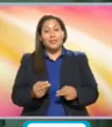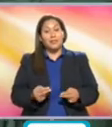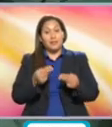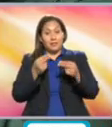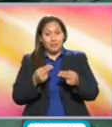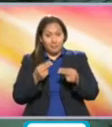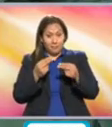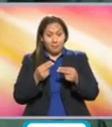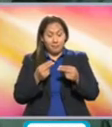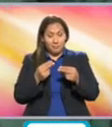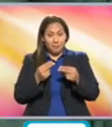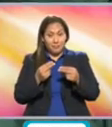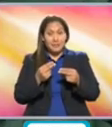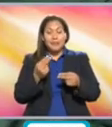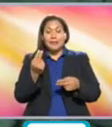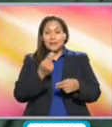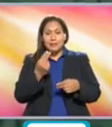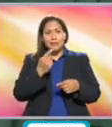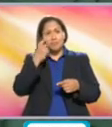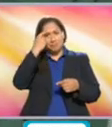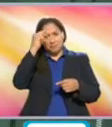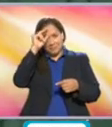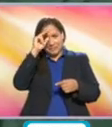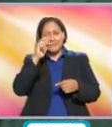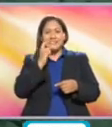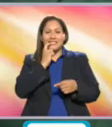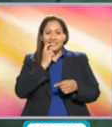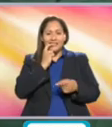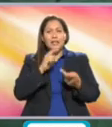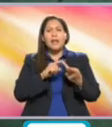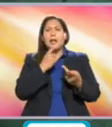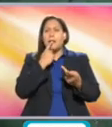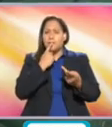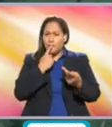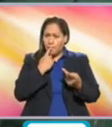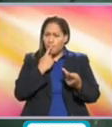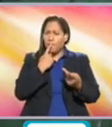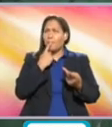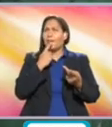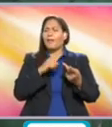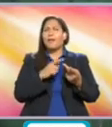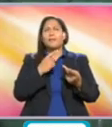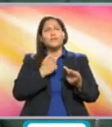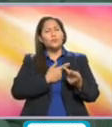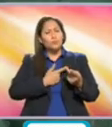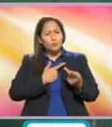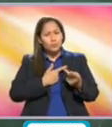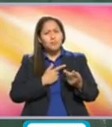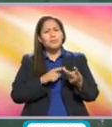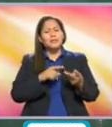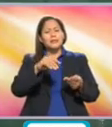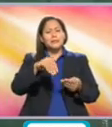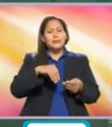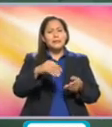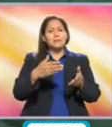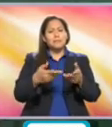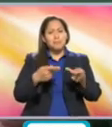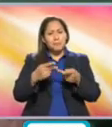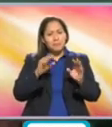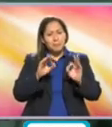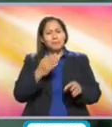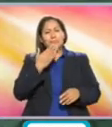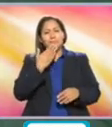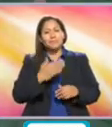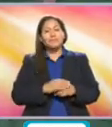negocio que requiere talento, sabor, gusto, sazón, que